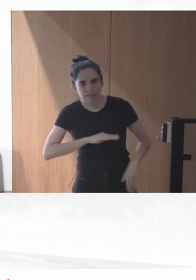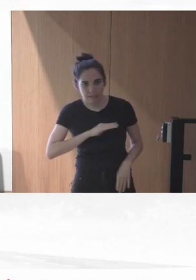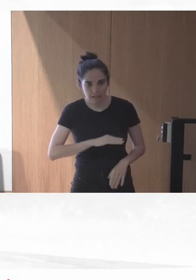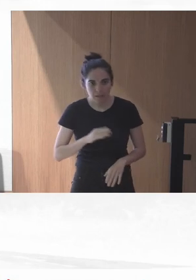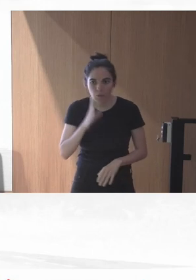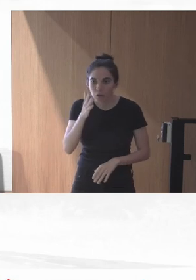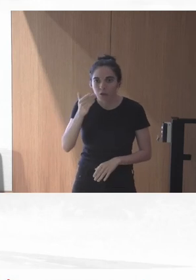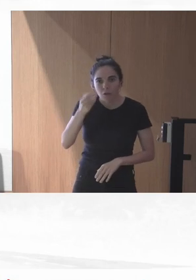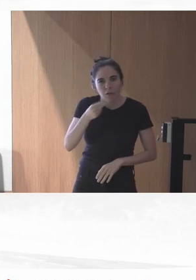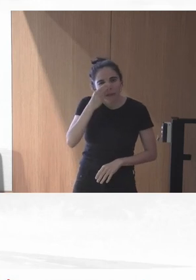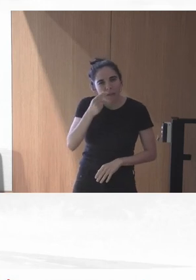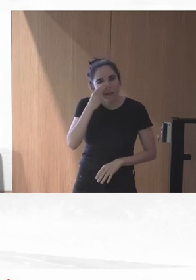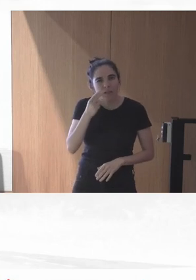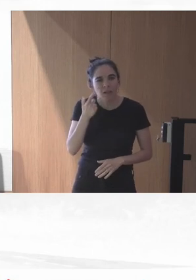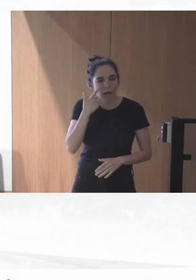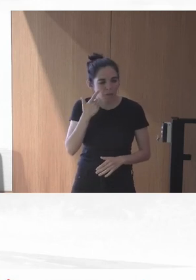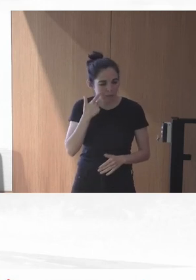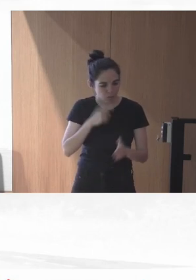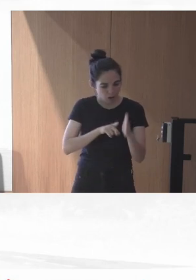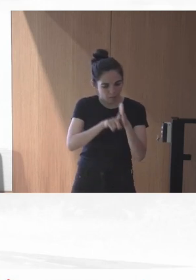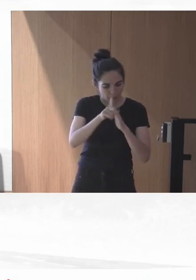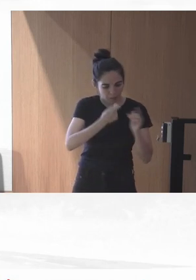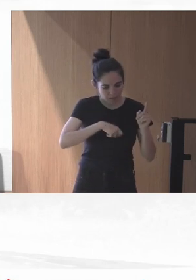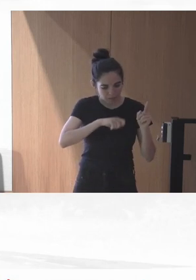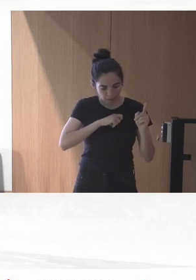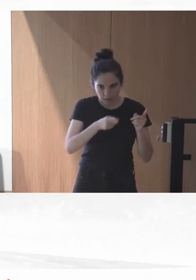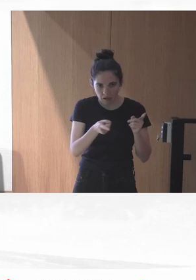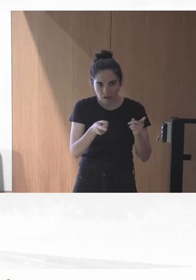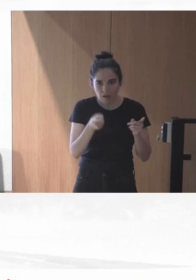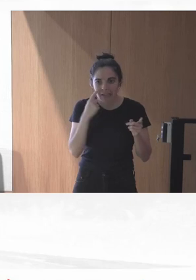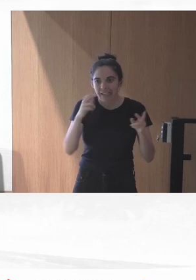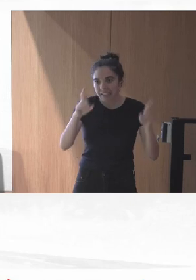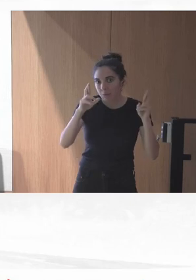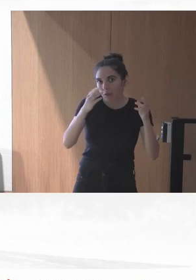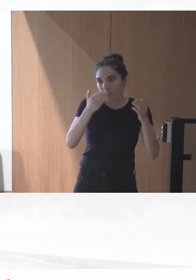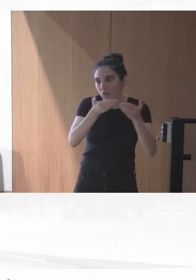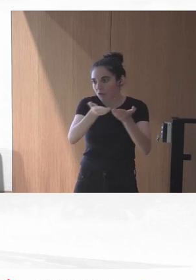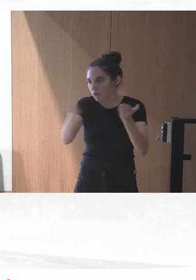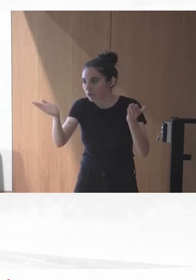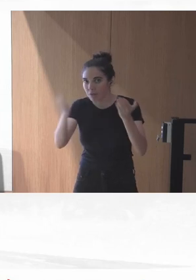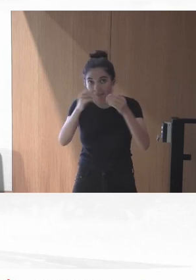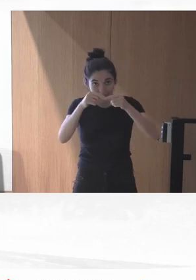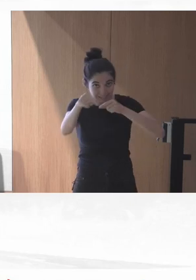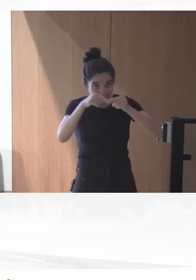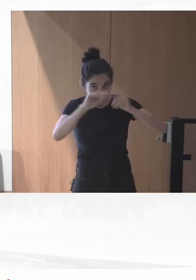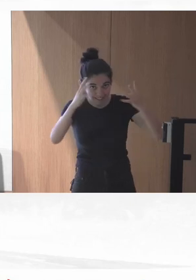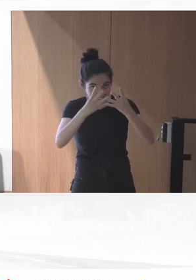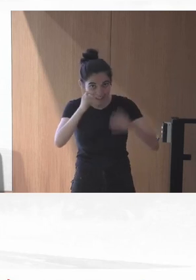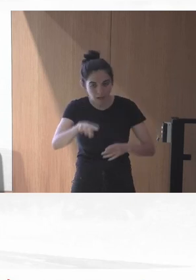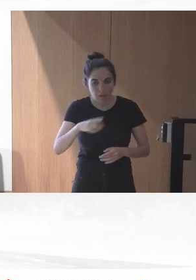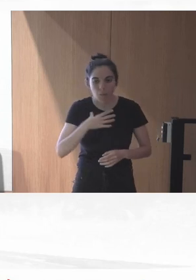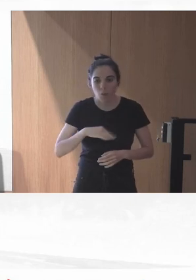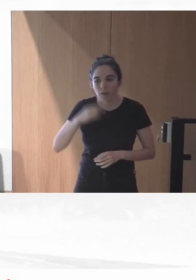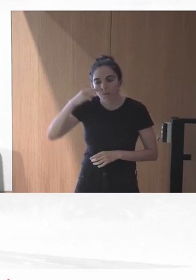cómo ver estos avances en España, y esperamos que nuestros participantes que están aquí y online también oigan estas experiencias